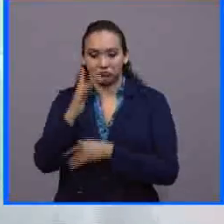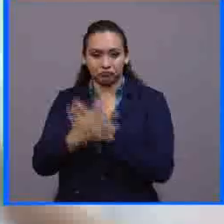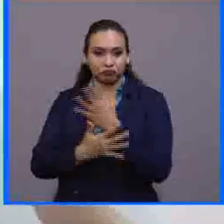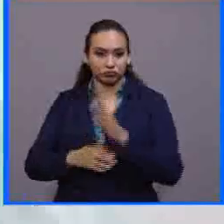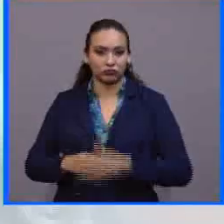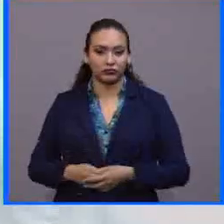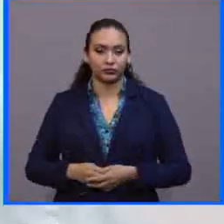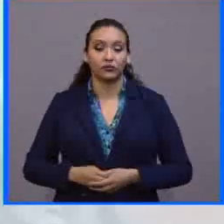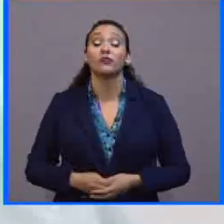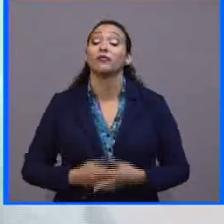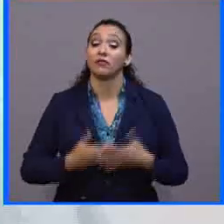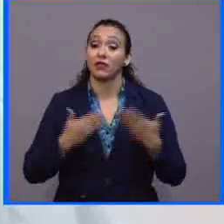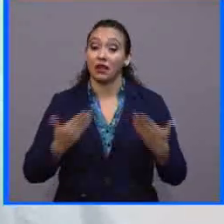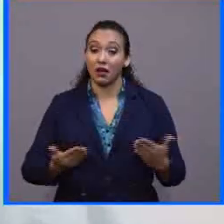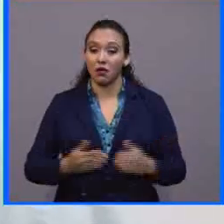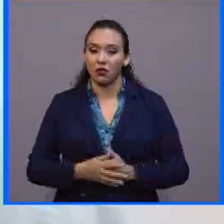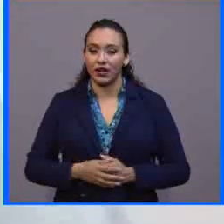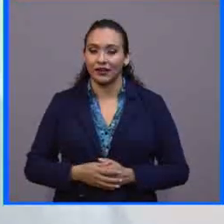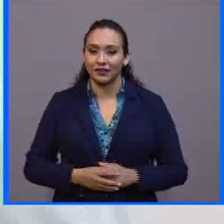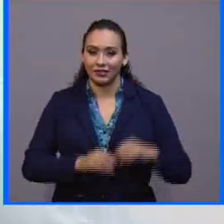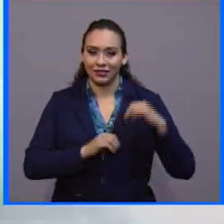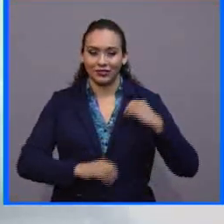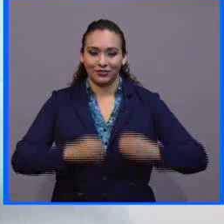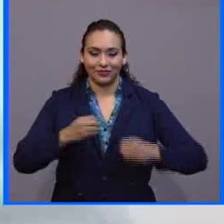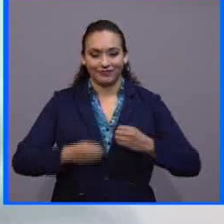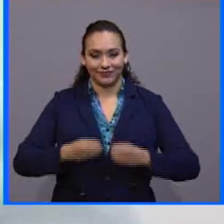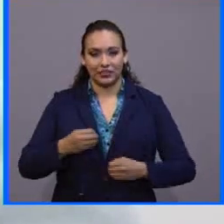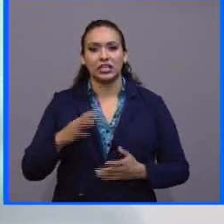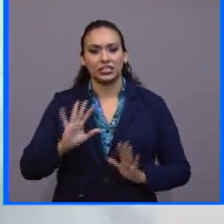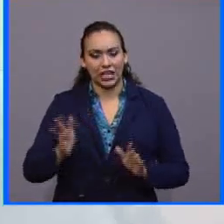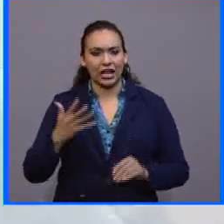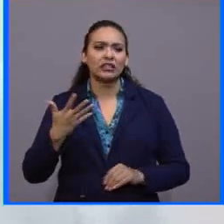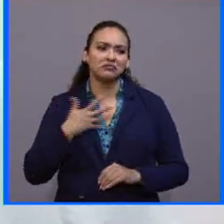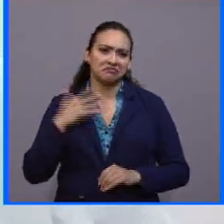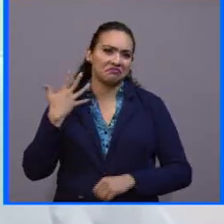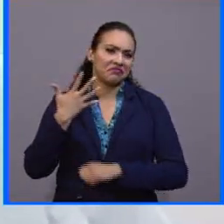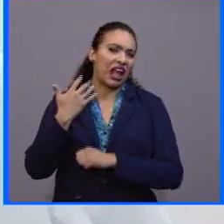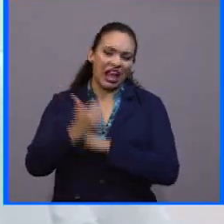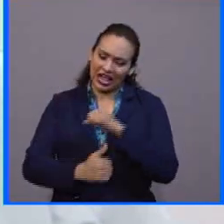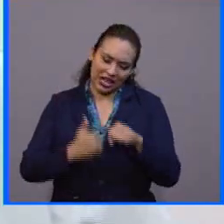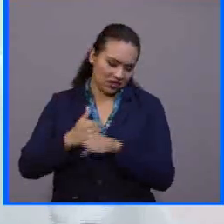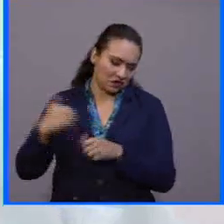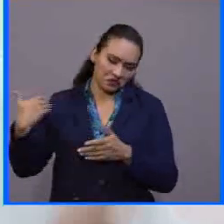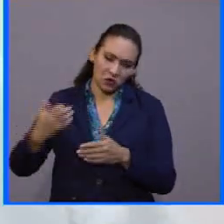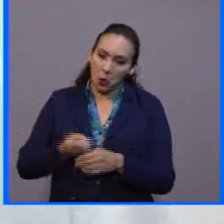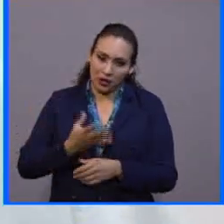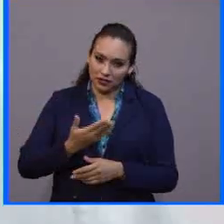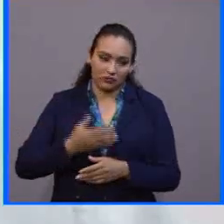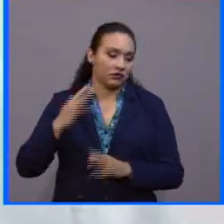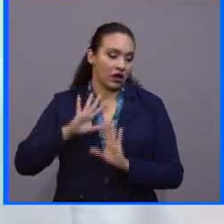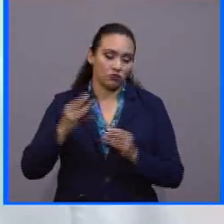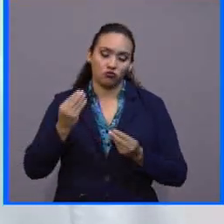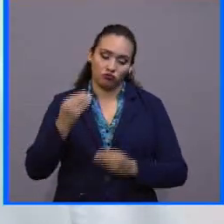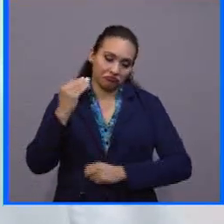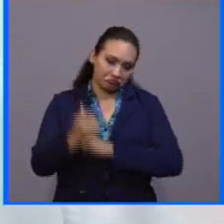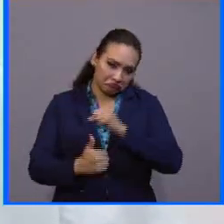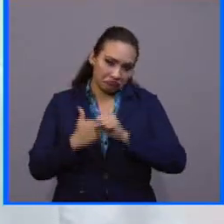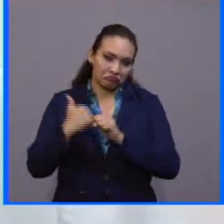debate. Lo que sí sé es que el Poder Judicial lleva varios años, no solamente en este tema de las